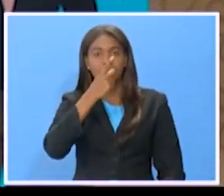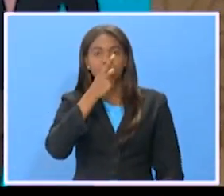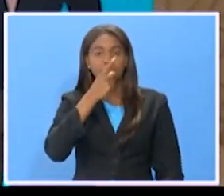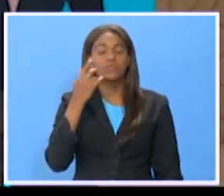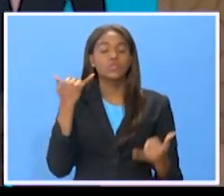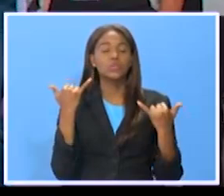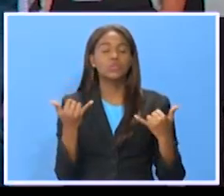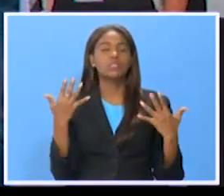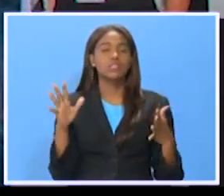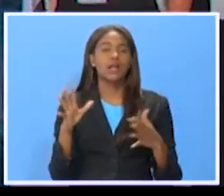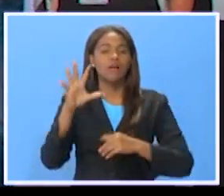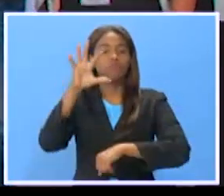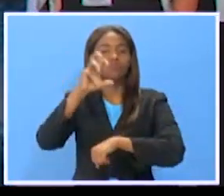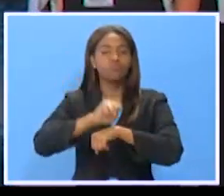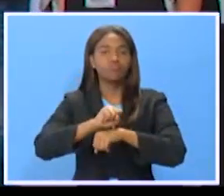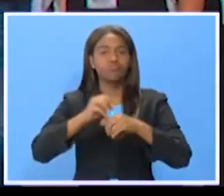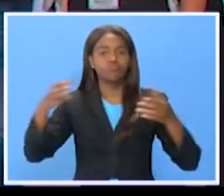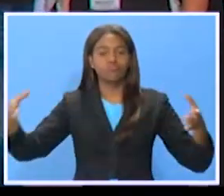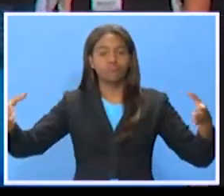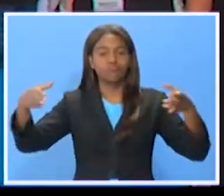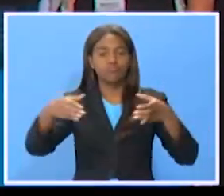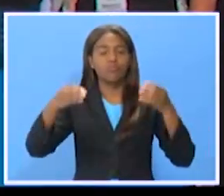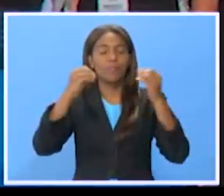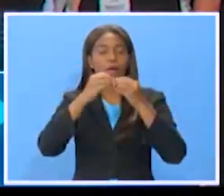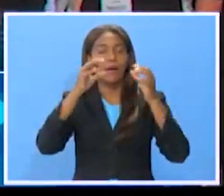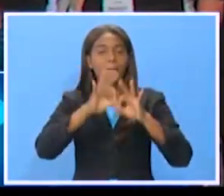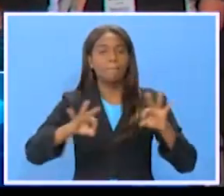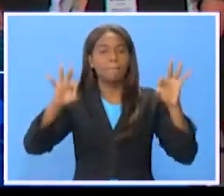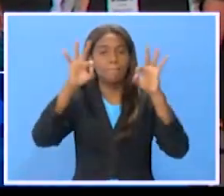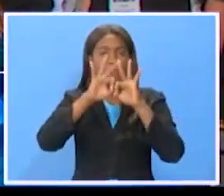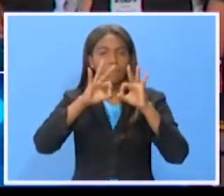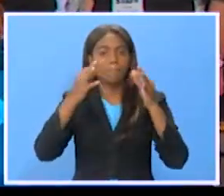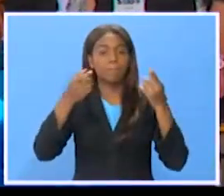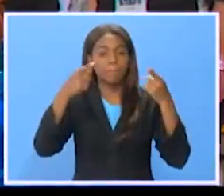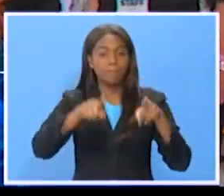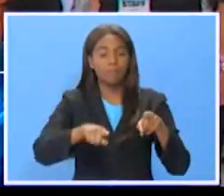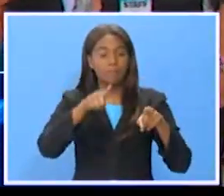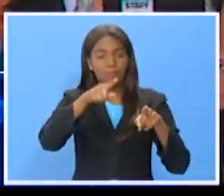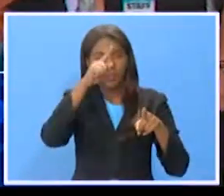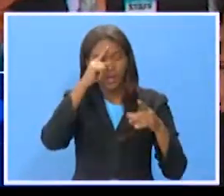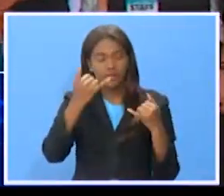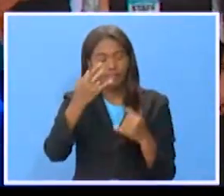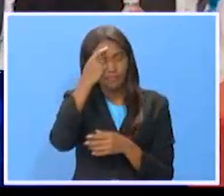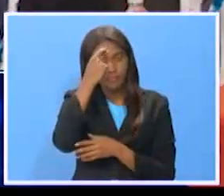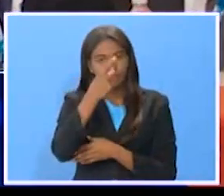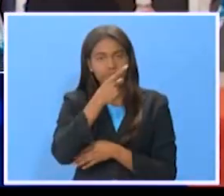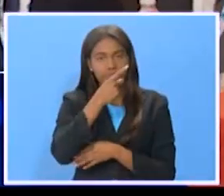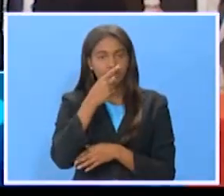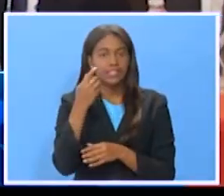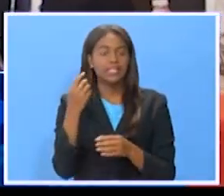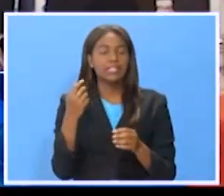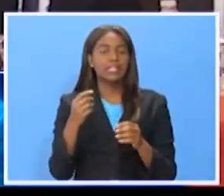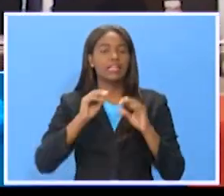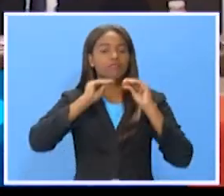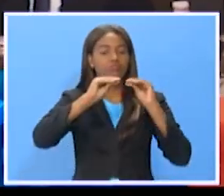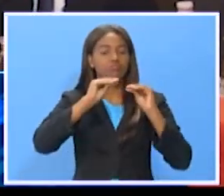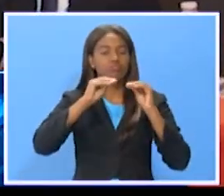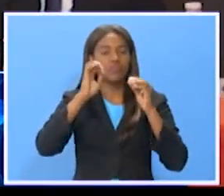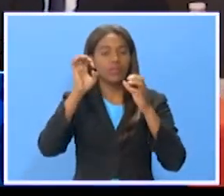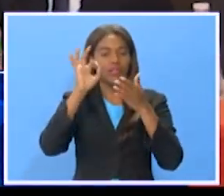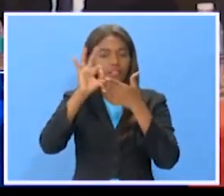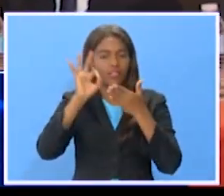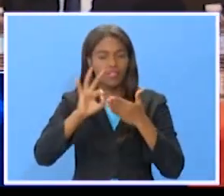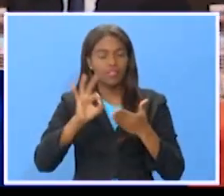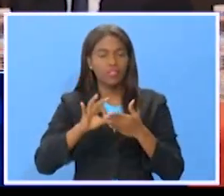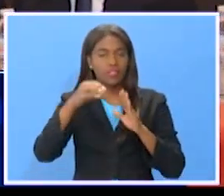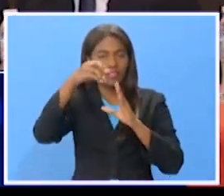celebró su tradicional congreso, el más importante y trascendental evento en República Dominicana en materia de auditoría interna.